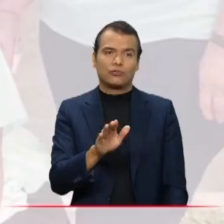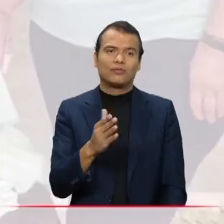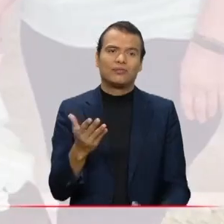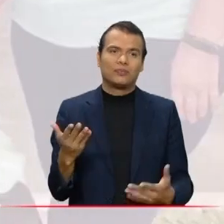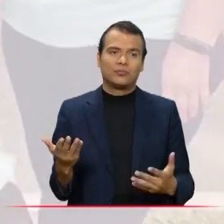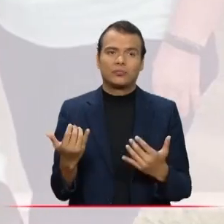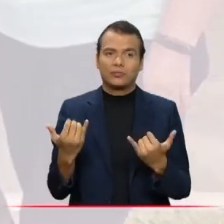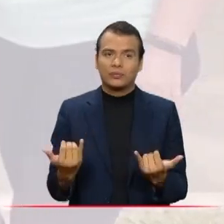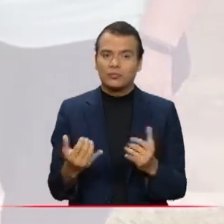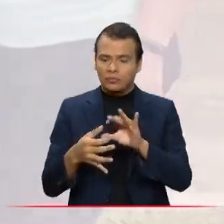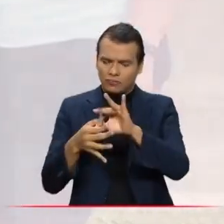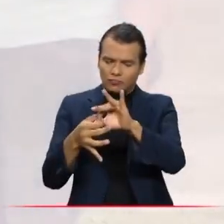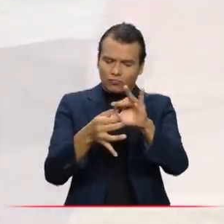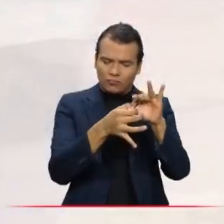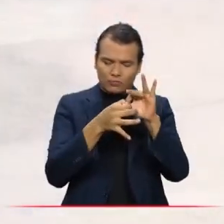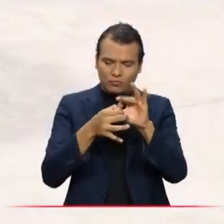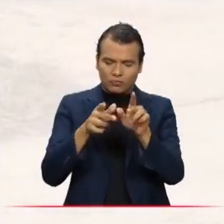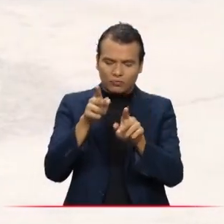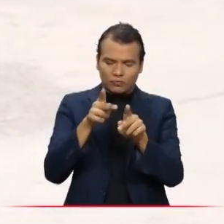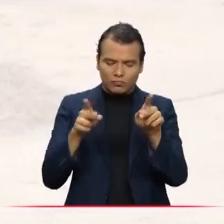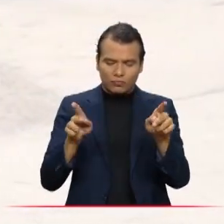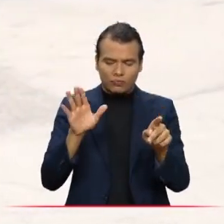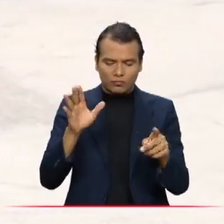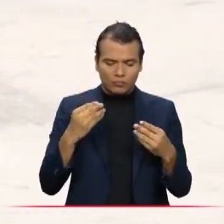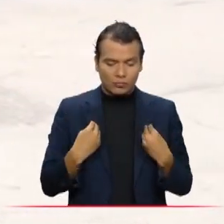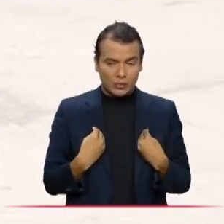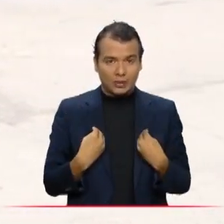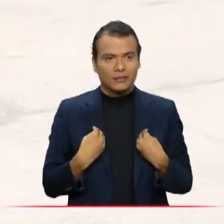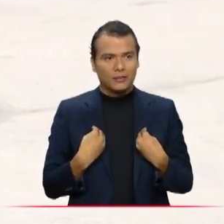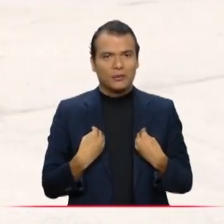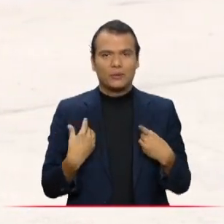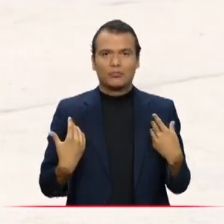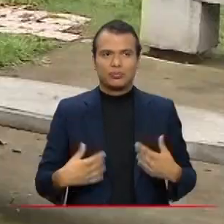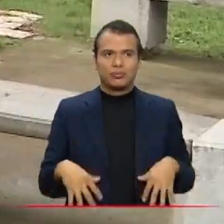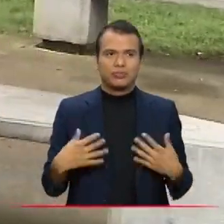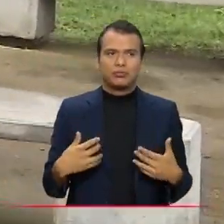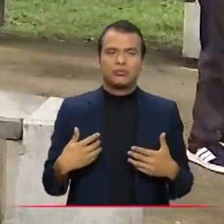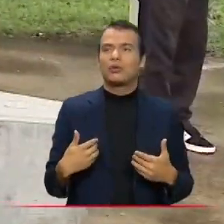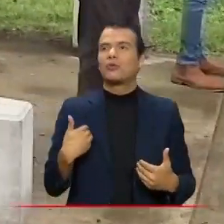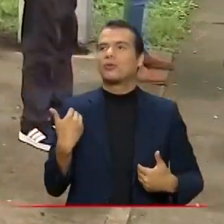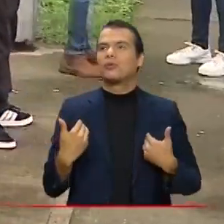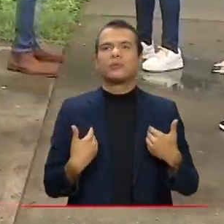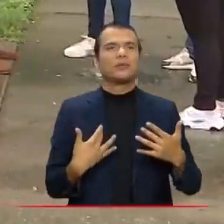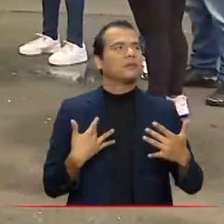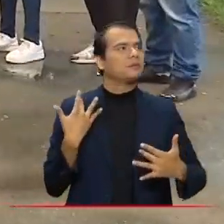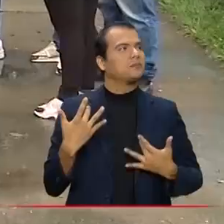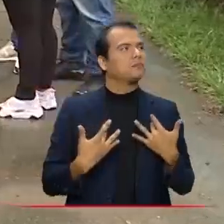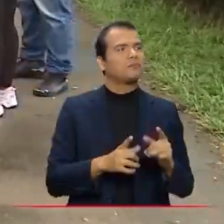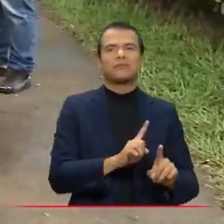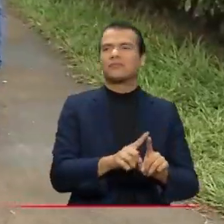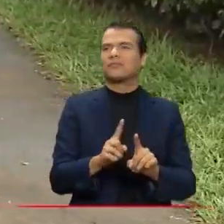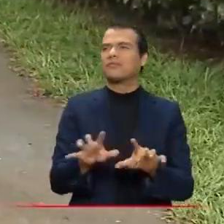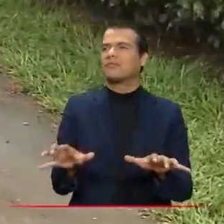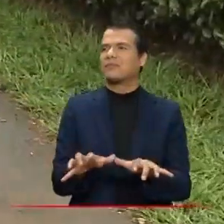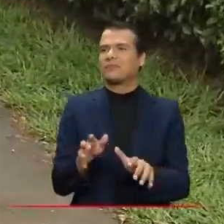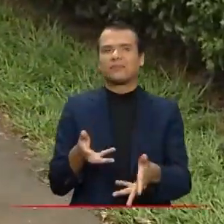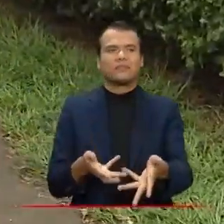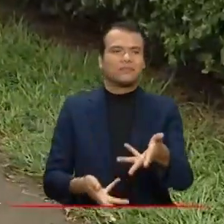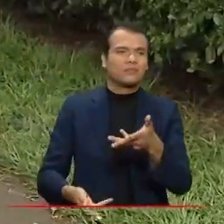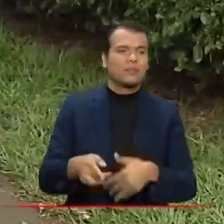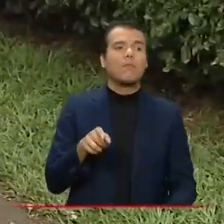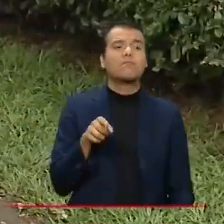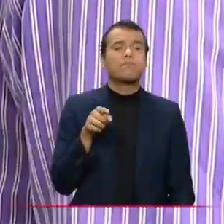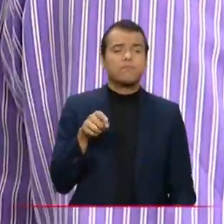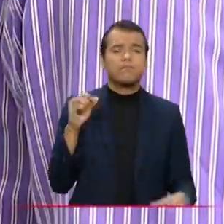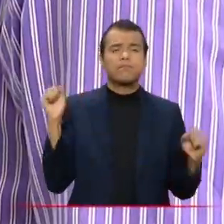trabajo en equipo hoy los residentes del barrio gozan de un espacio al aire libre en donde pueden realizar distintas actividades las familias los